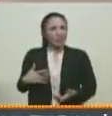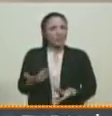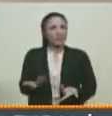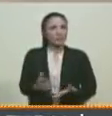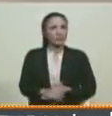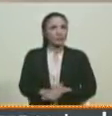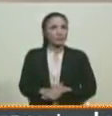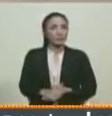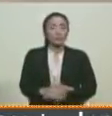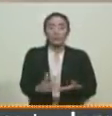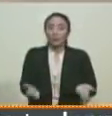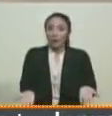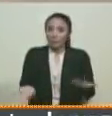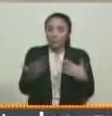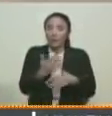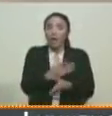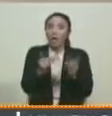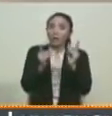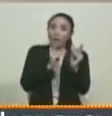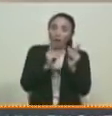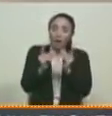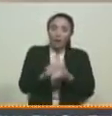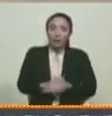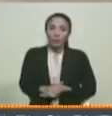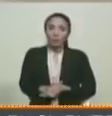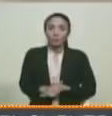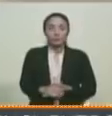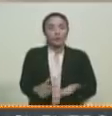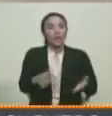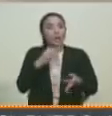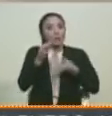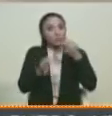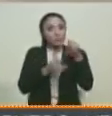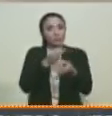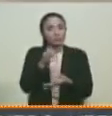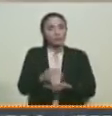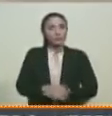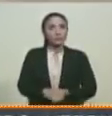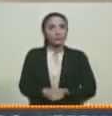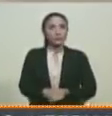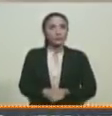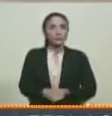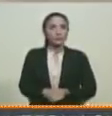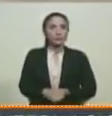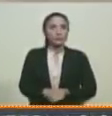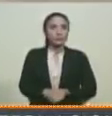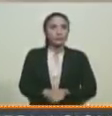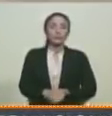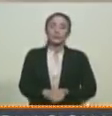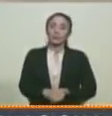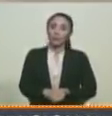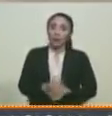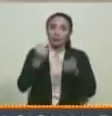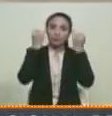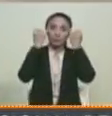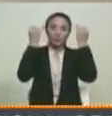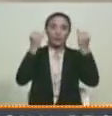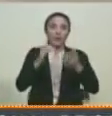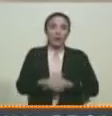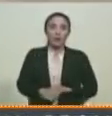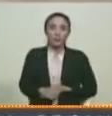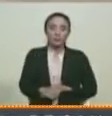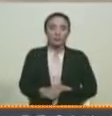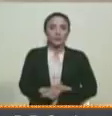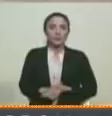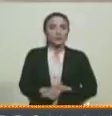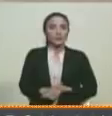Si no es diálogo, si no es la palabra la que reina en la vida política de un país, ¿qué